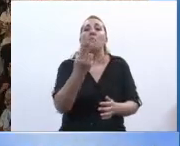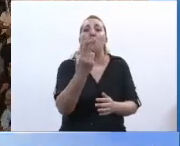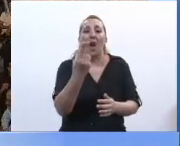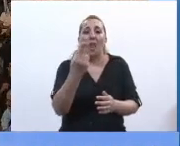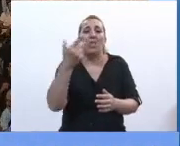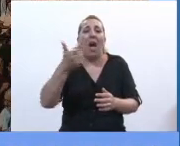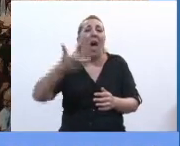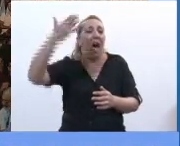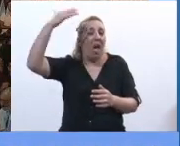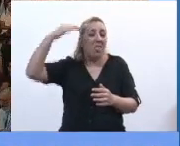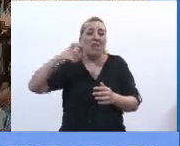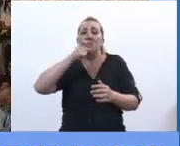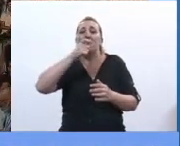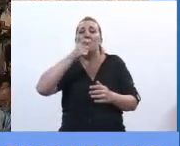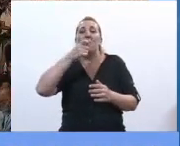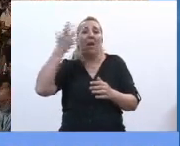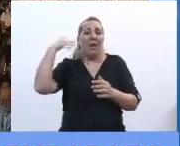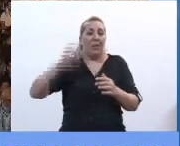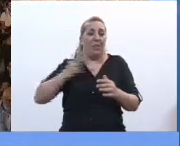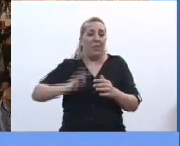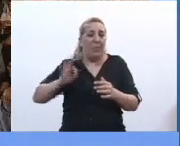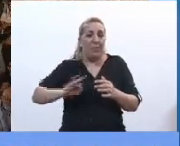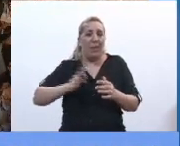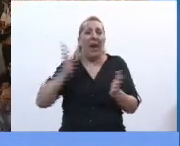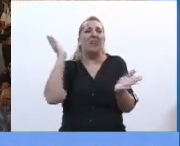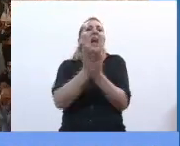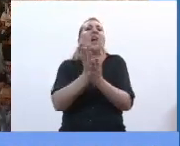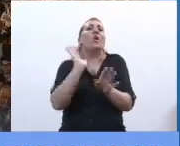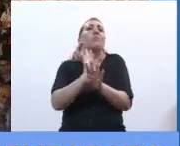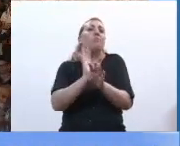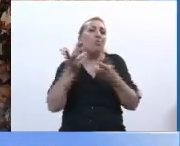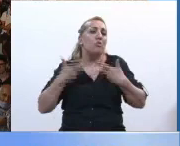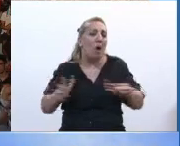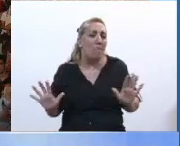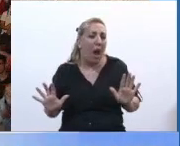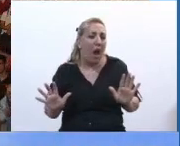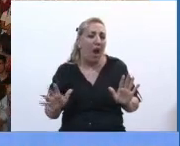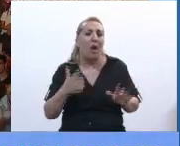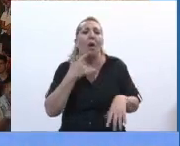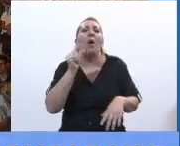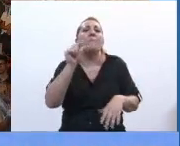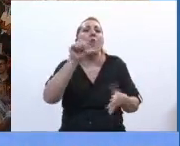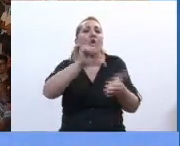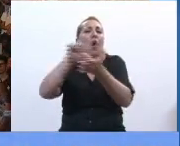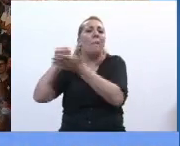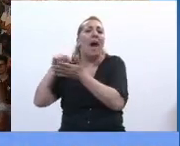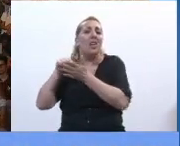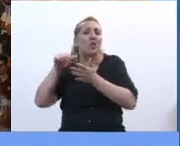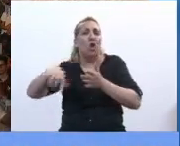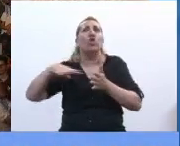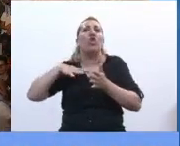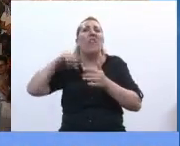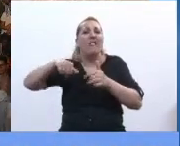extendida en la antigüedad y en el medioevo como un castigo normalizado son pocos los países que en la actualidad la siguen ejerciendo